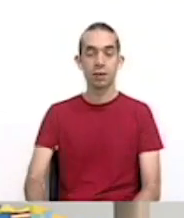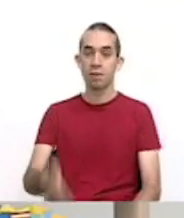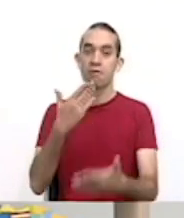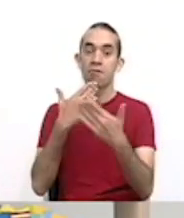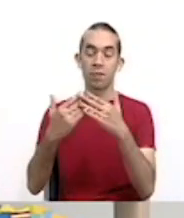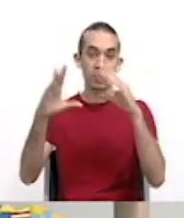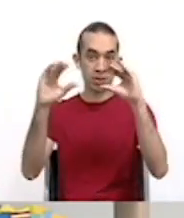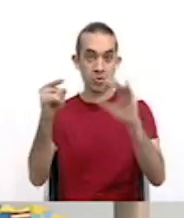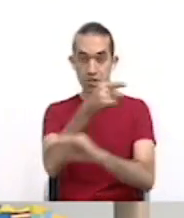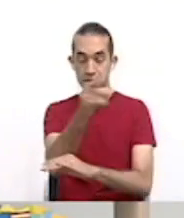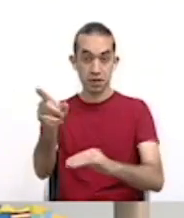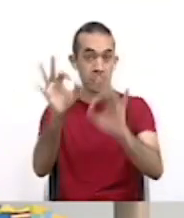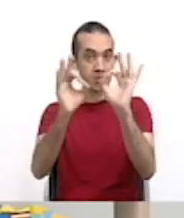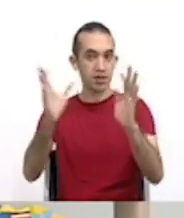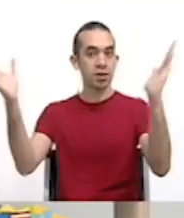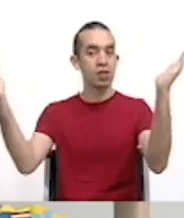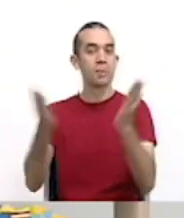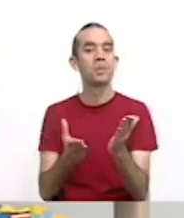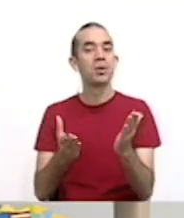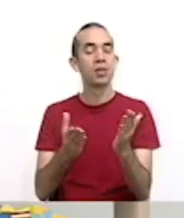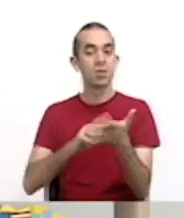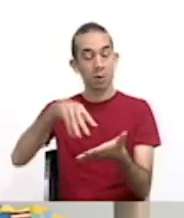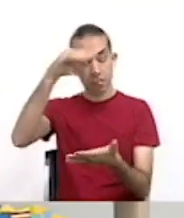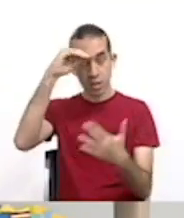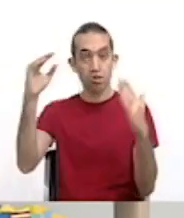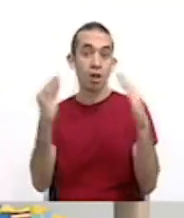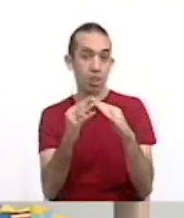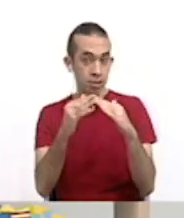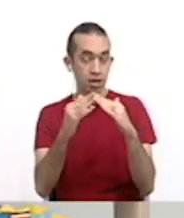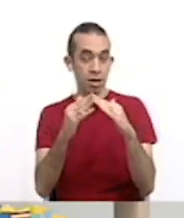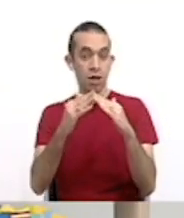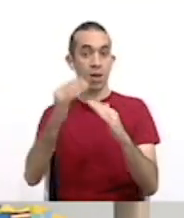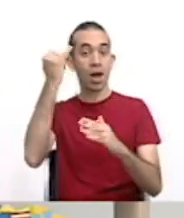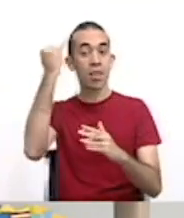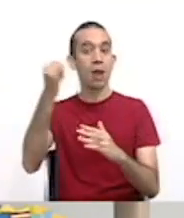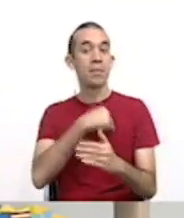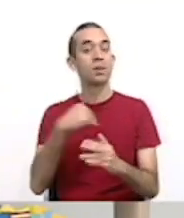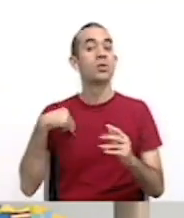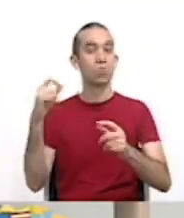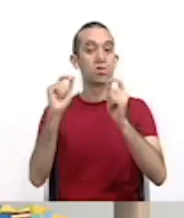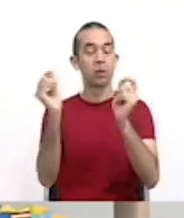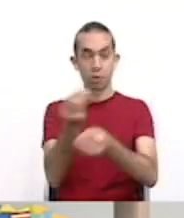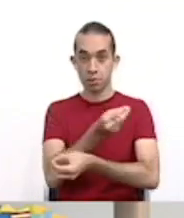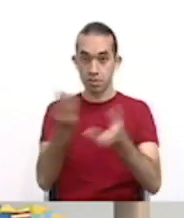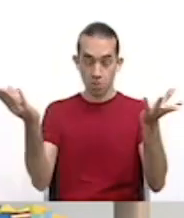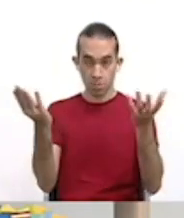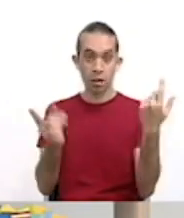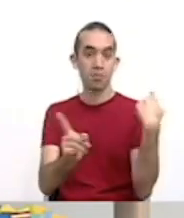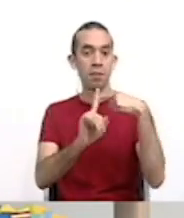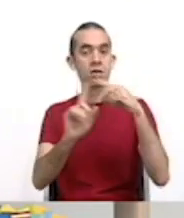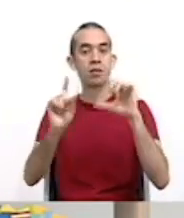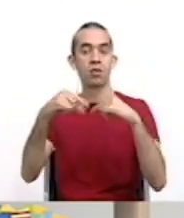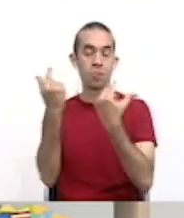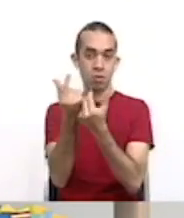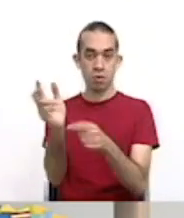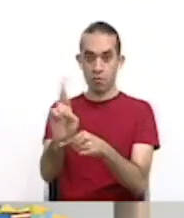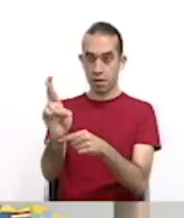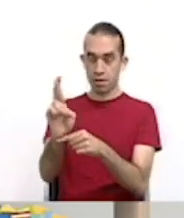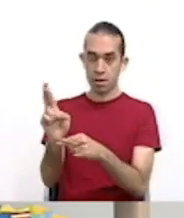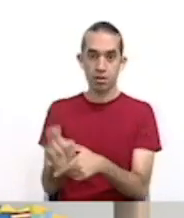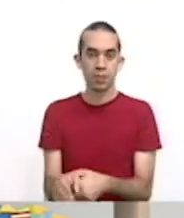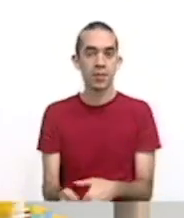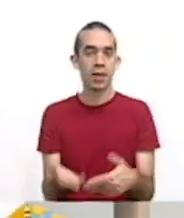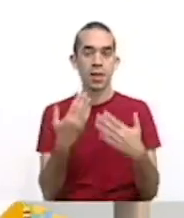Buenas tardes, ¿cómo están? Sean todos bienvenidos a Aprendo en Casa, una iniciativa del Ministerio de Educación Pública y del Grupo Repetel. De nuevo,